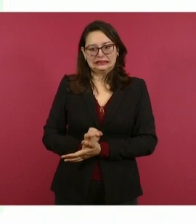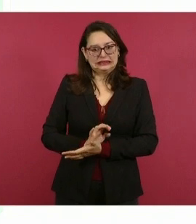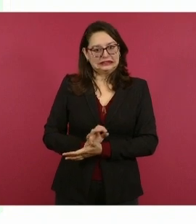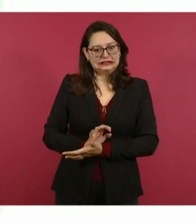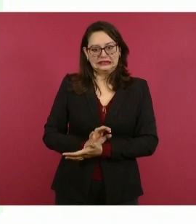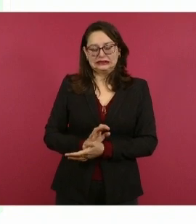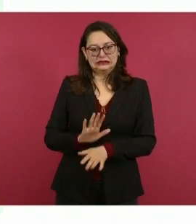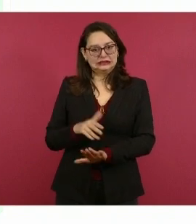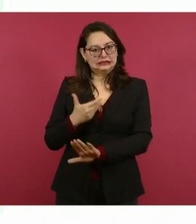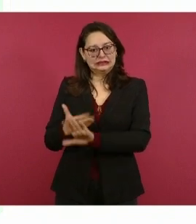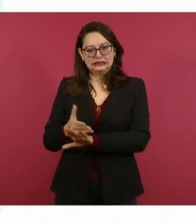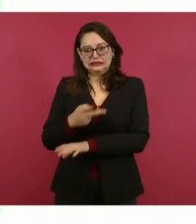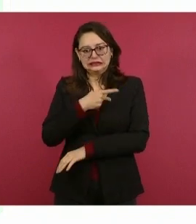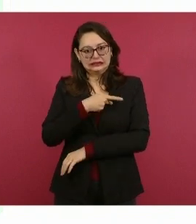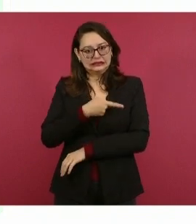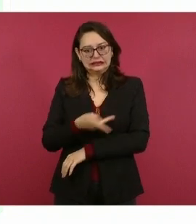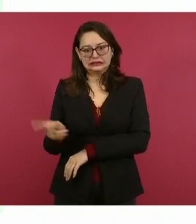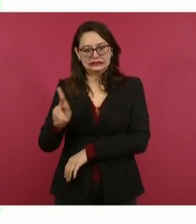y además